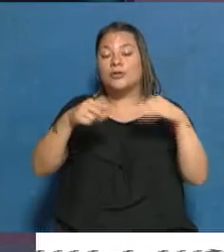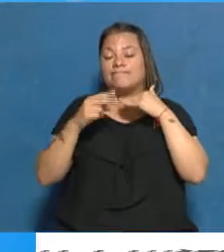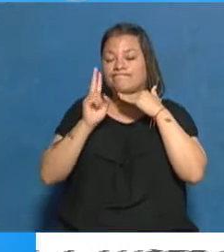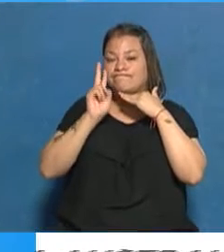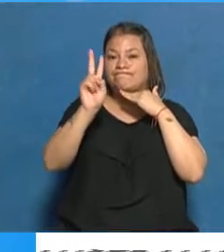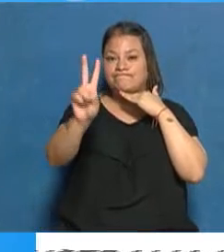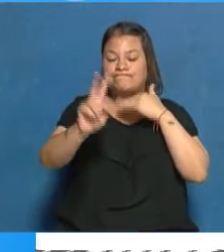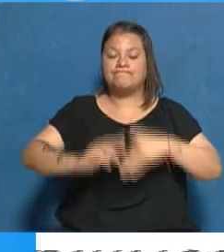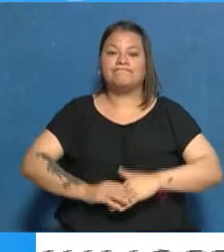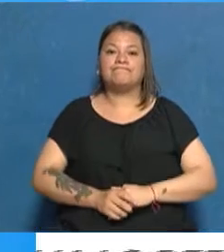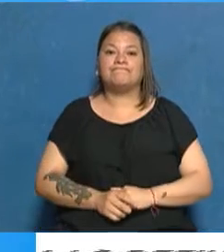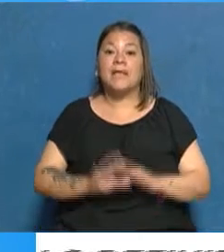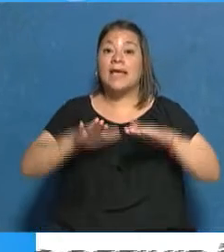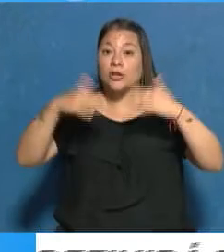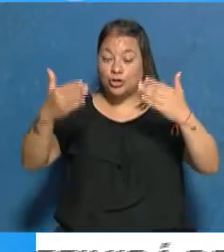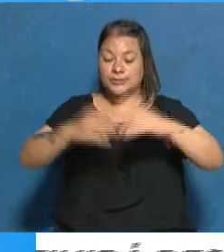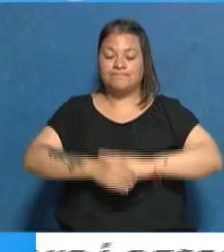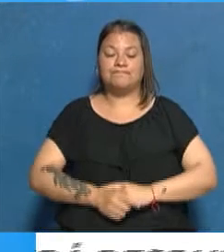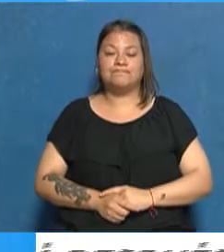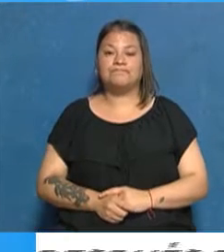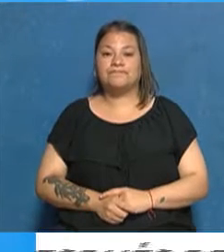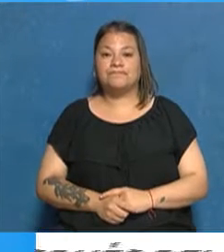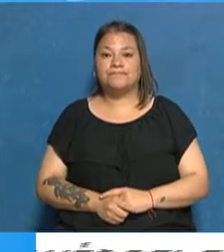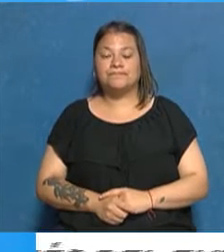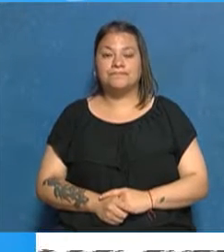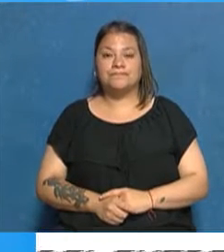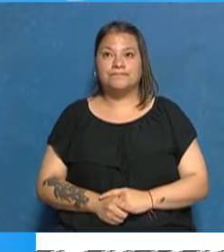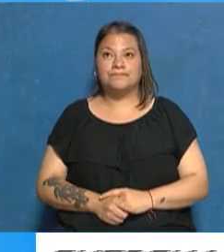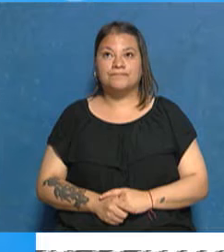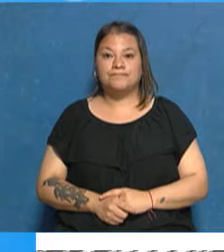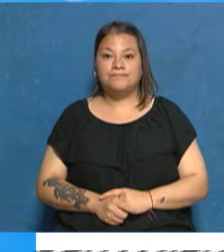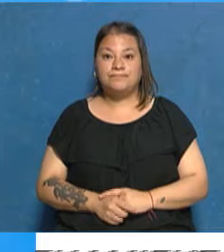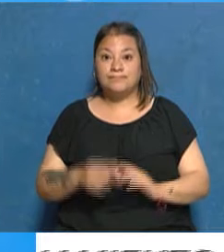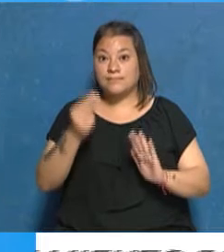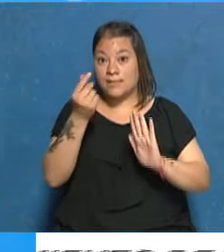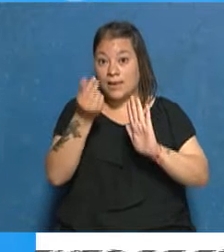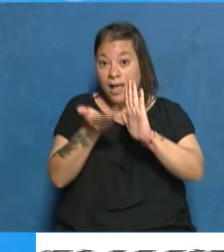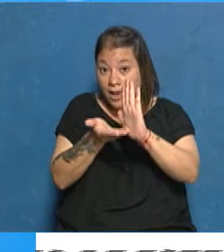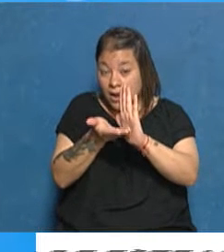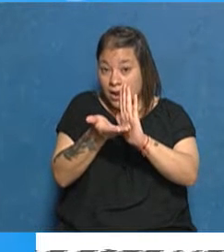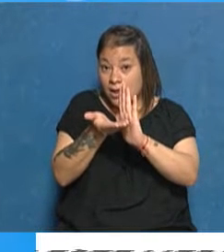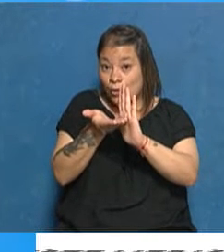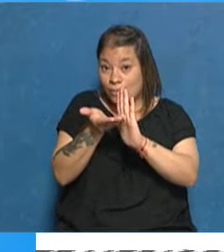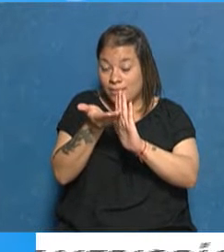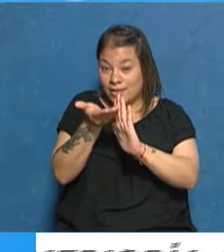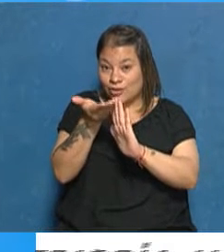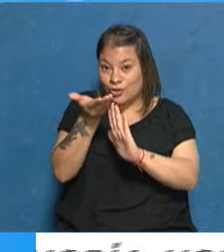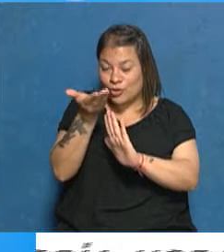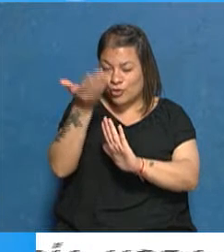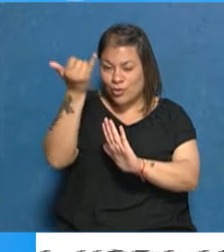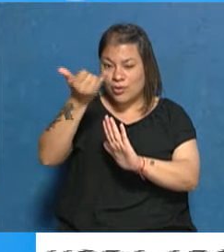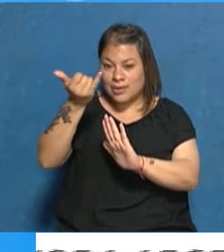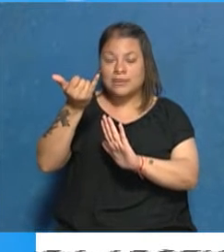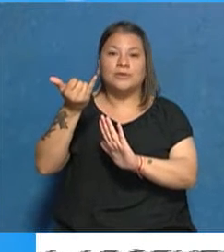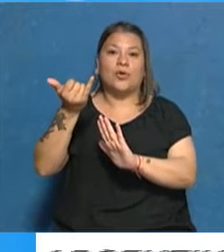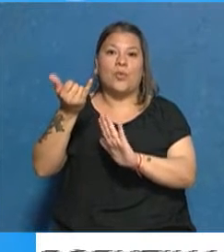cargo. Entonces, con el aumento que ha tenido en algún momento la tarifa